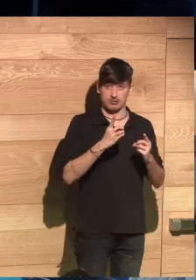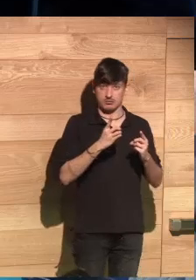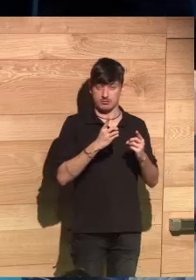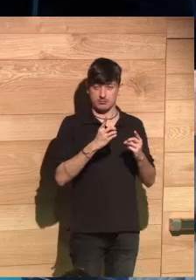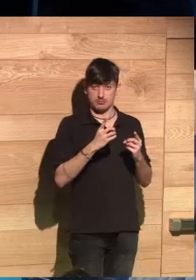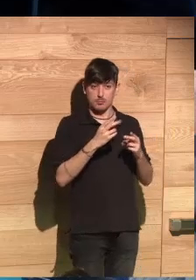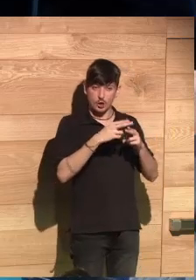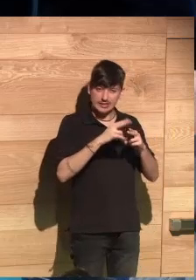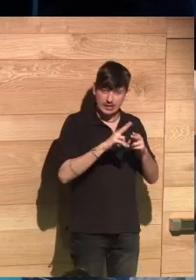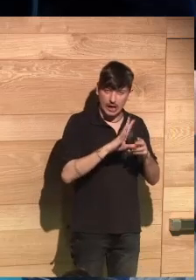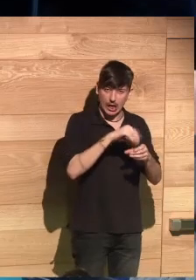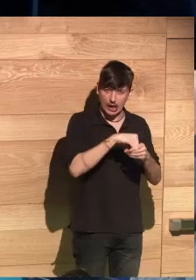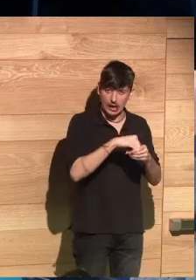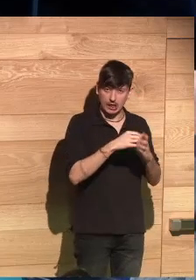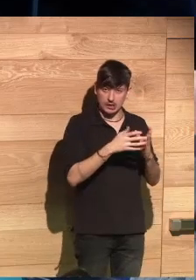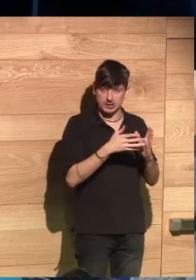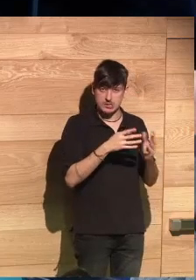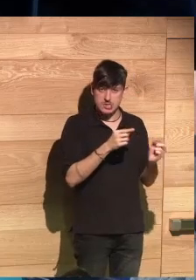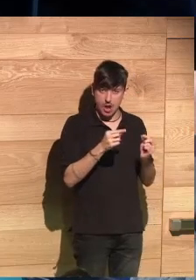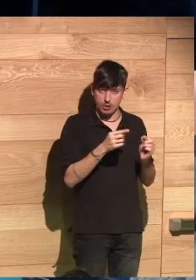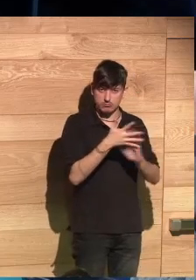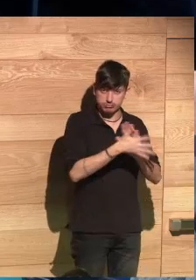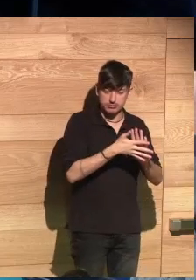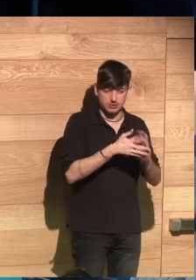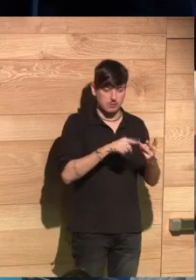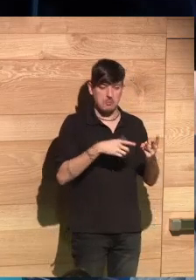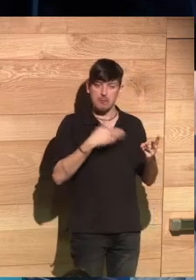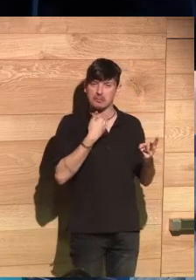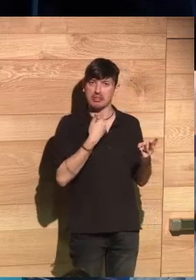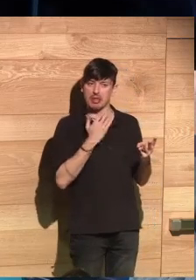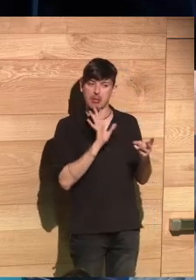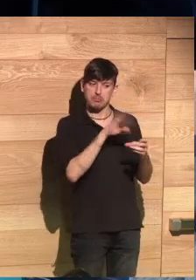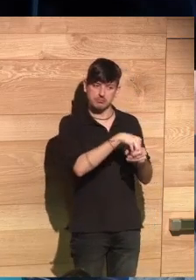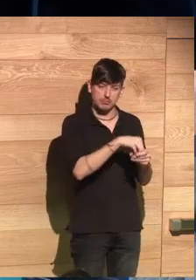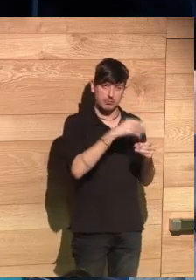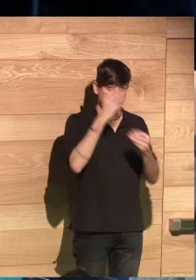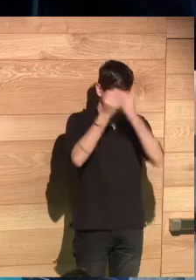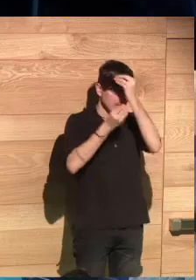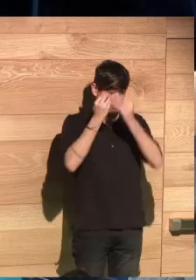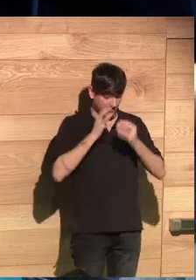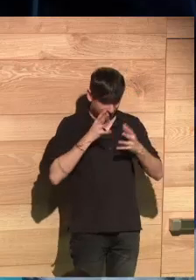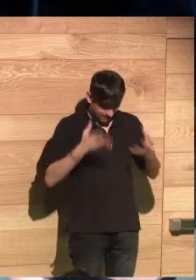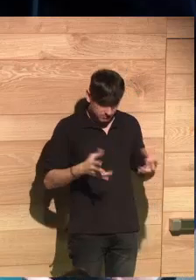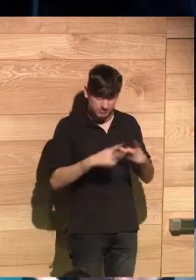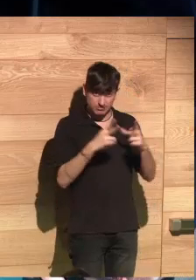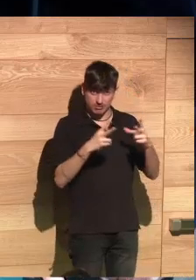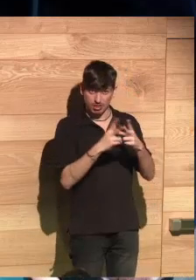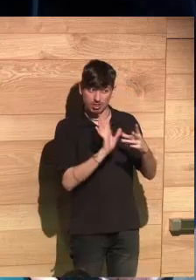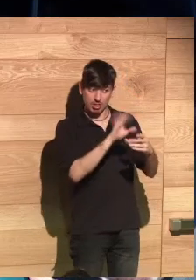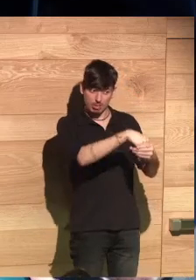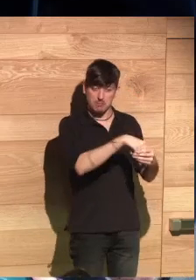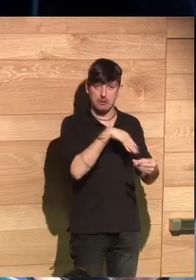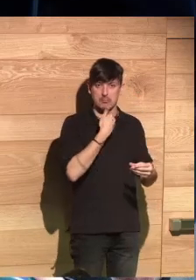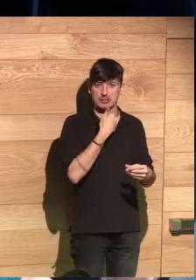etcétera, pero me apetecía meter un pensamiento que nos está marcando y que es parte de nuestra sociedad en la boca de